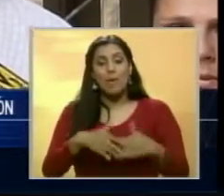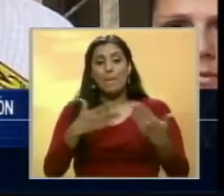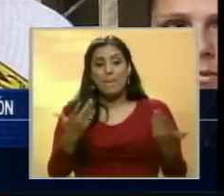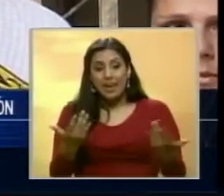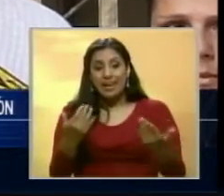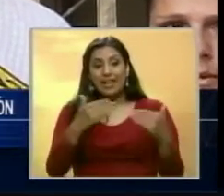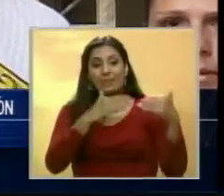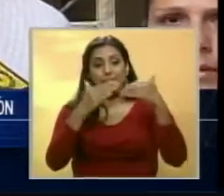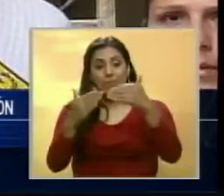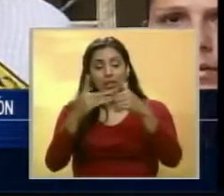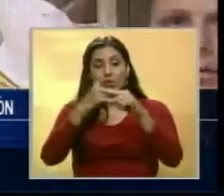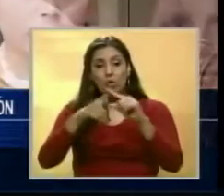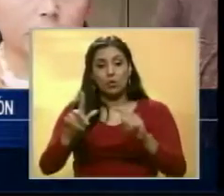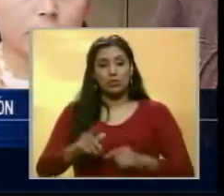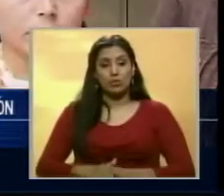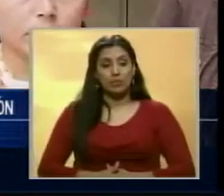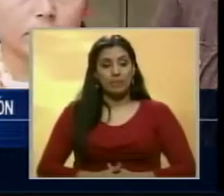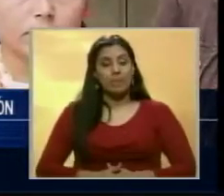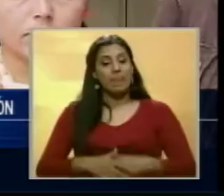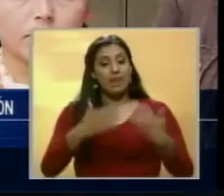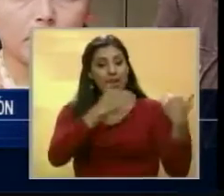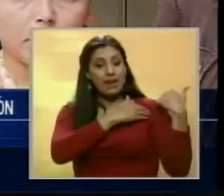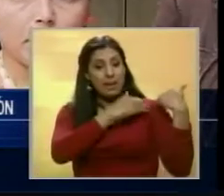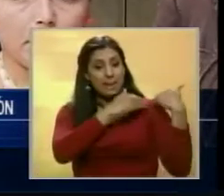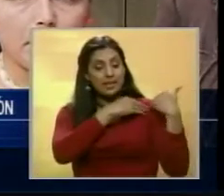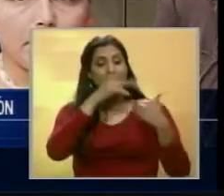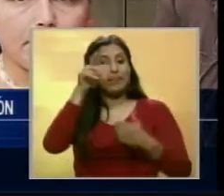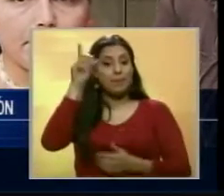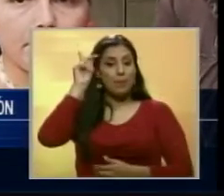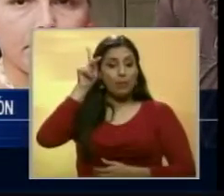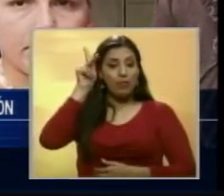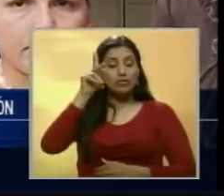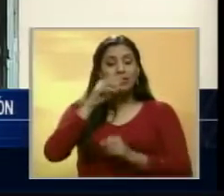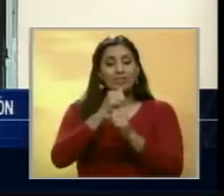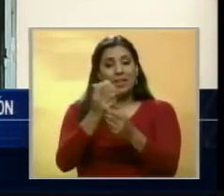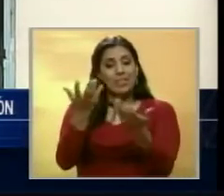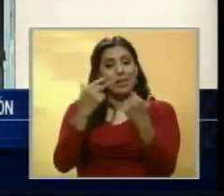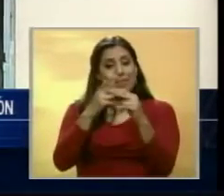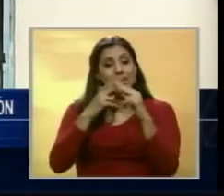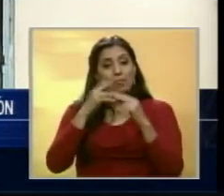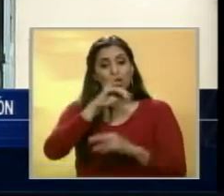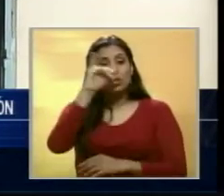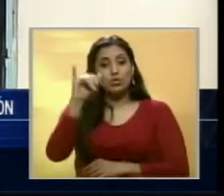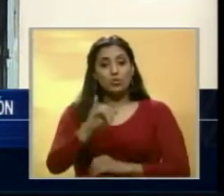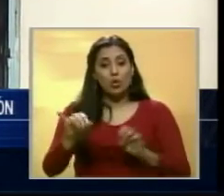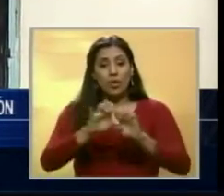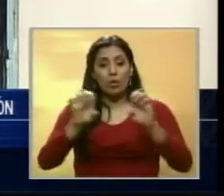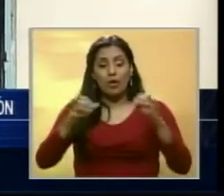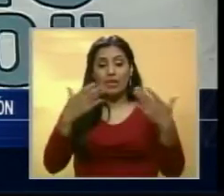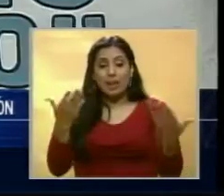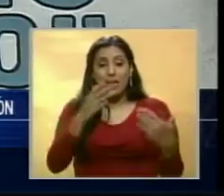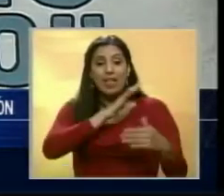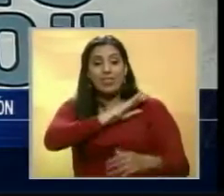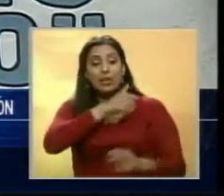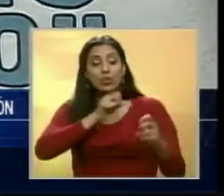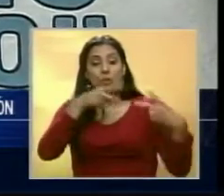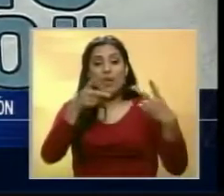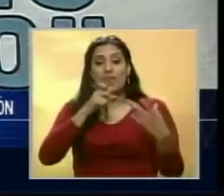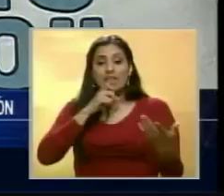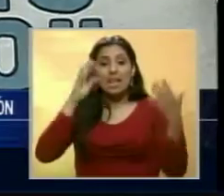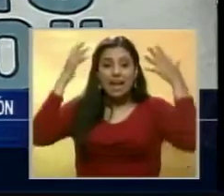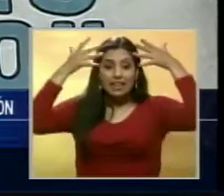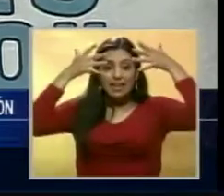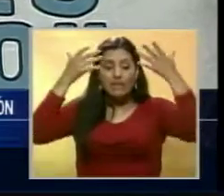poder pasar al grado superior. Tanto los representantes como los docentes esperan respuesta de la zona educativa sobre la nueva directiva de la escuela Andrés